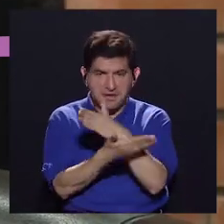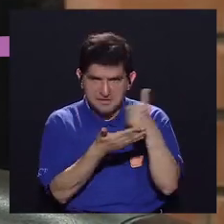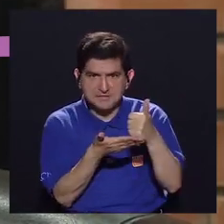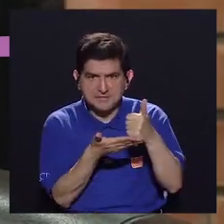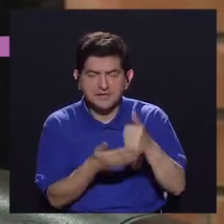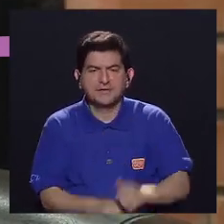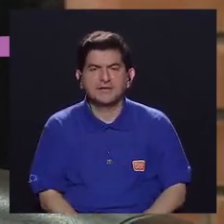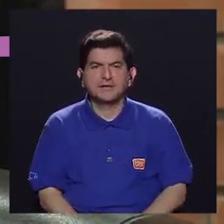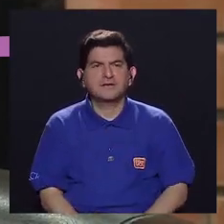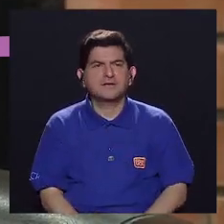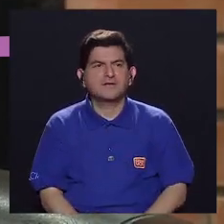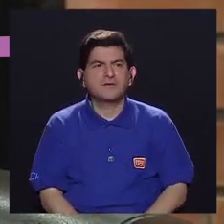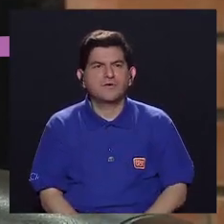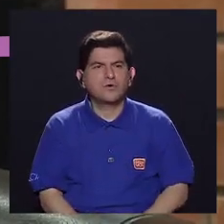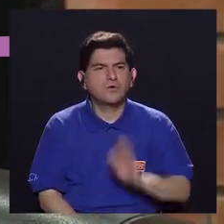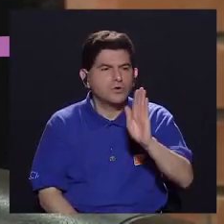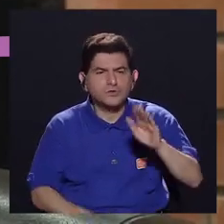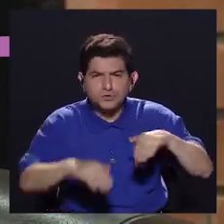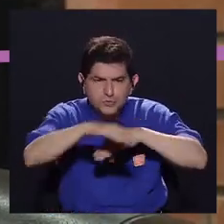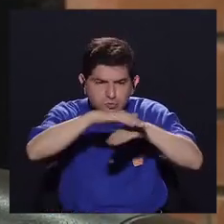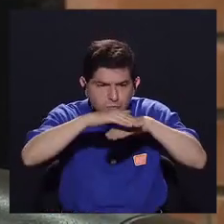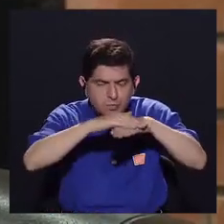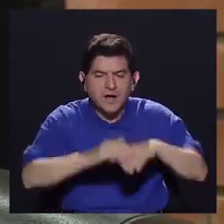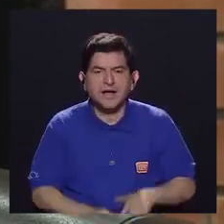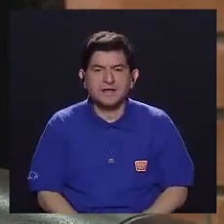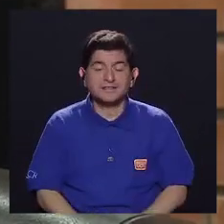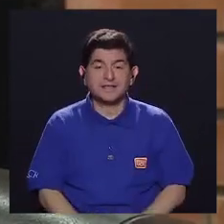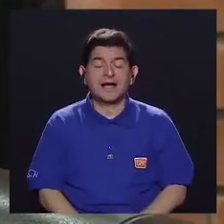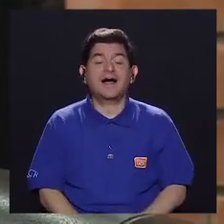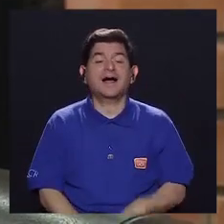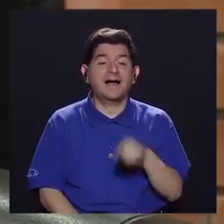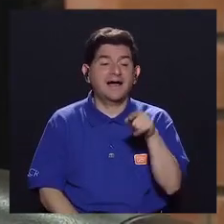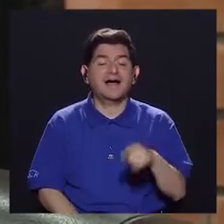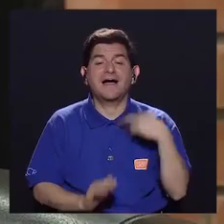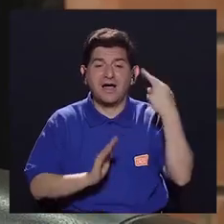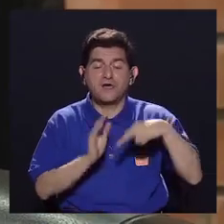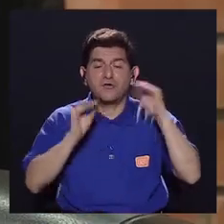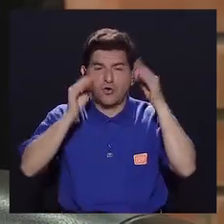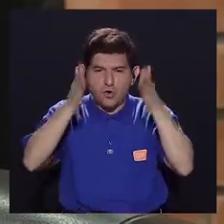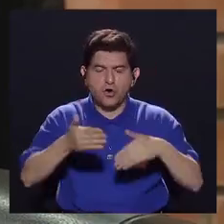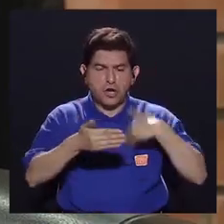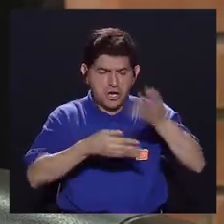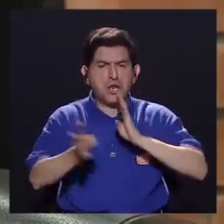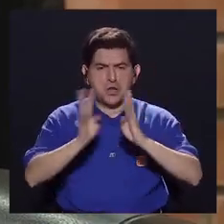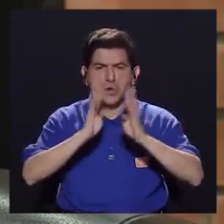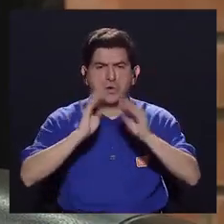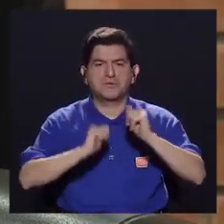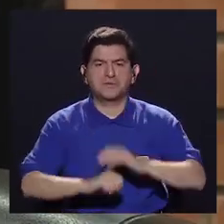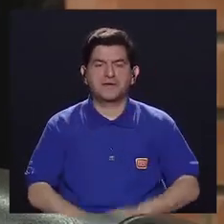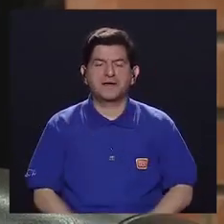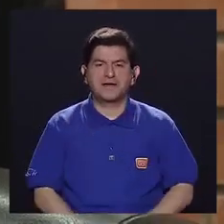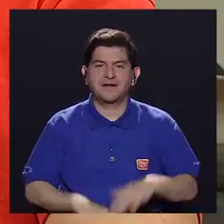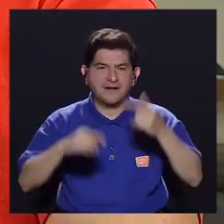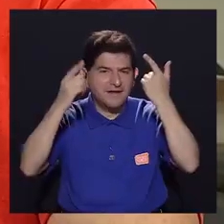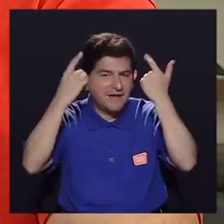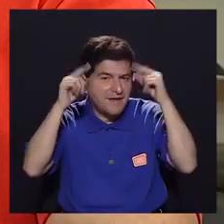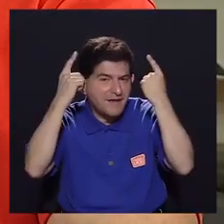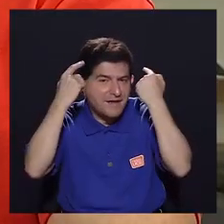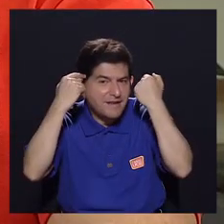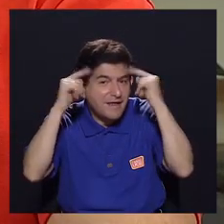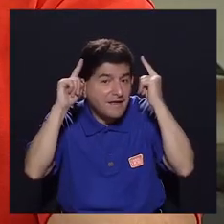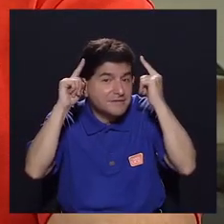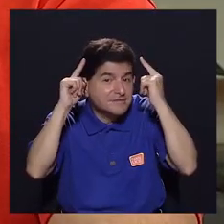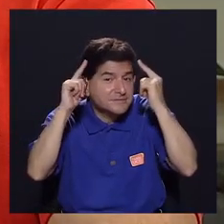algo, la raíz, o podemos decir que el éxito está en el papel del docente, y de eso podemos hablar más adelante. ¿El éxito